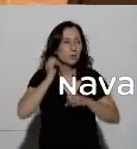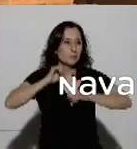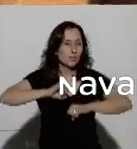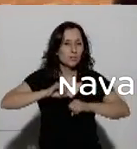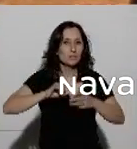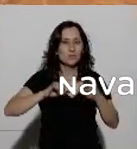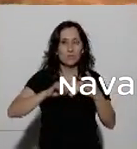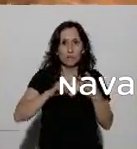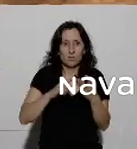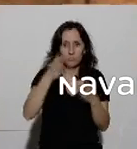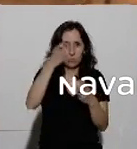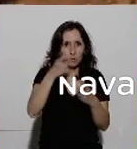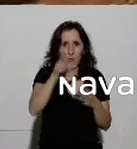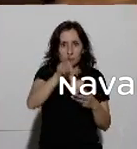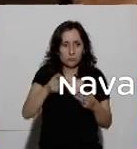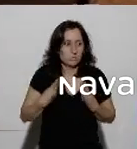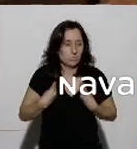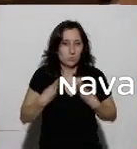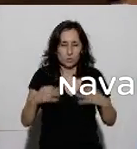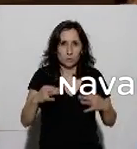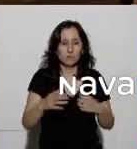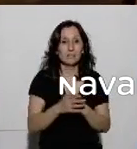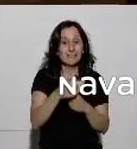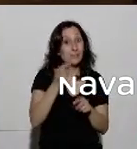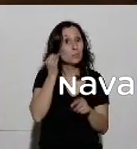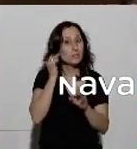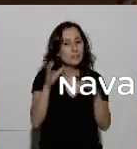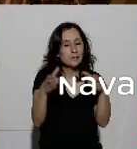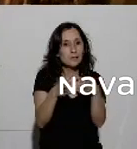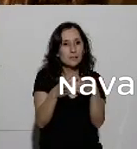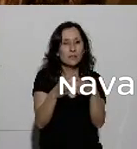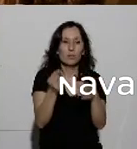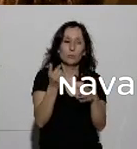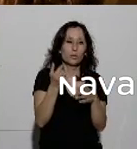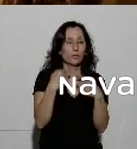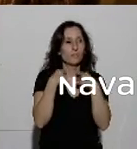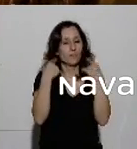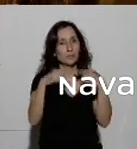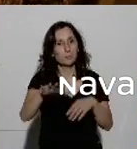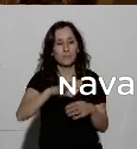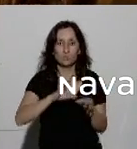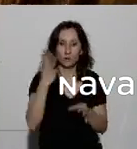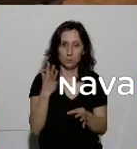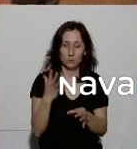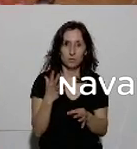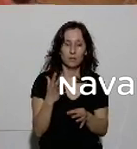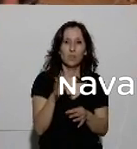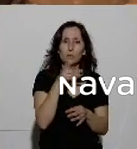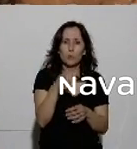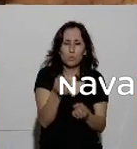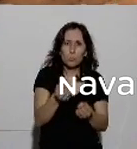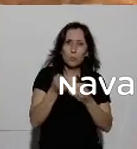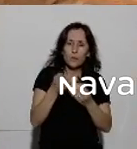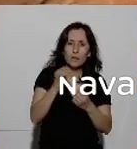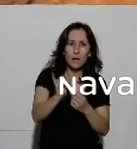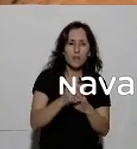mujeres paganas, muy importante eso, pues esas mujeres cayeron un poco en desgracia. Cayeron en desgracia porque tenían una serie de poderes,